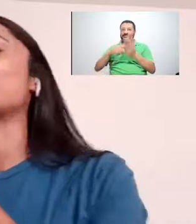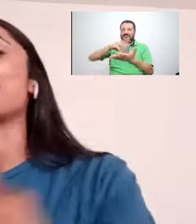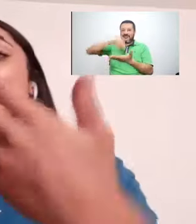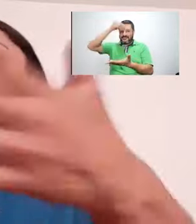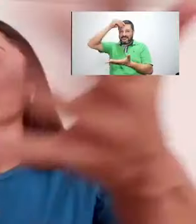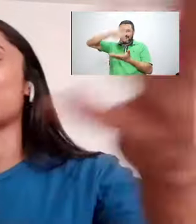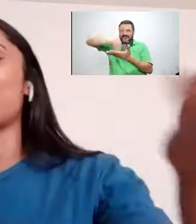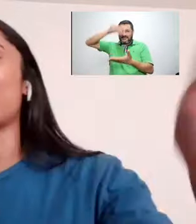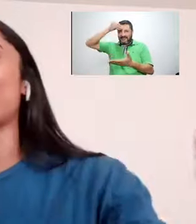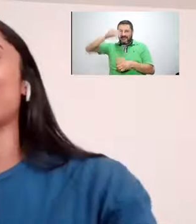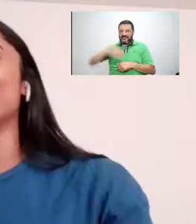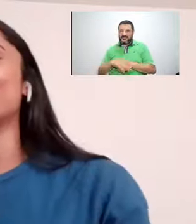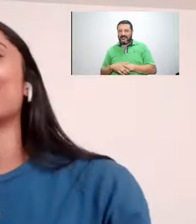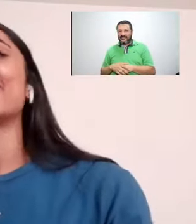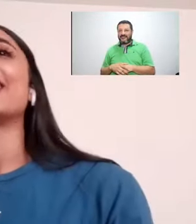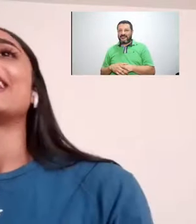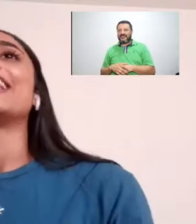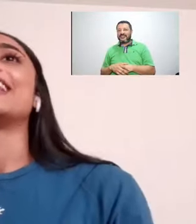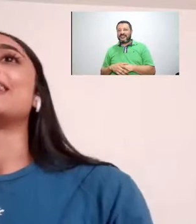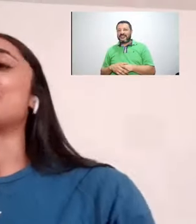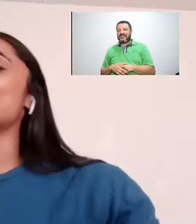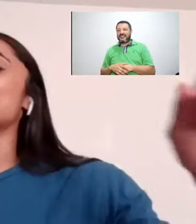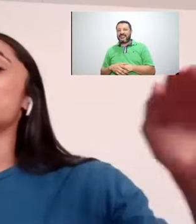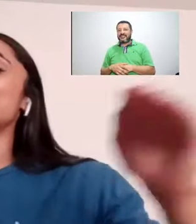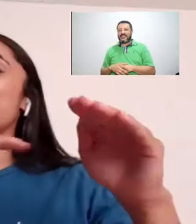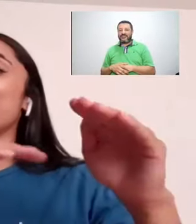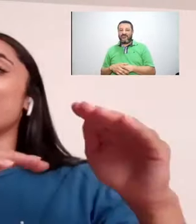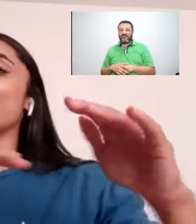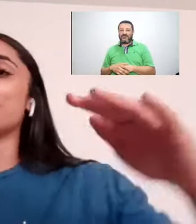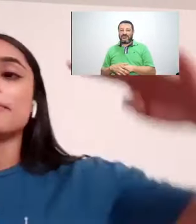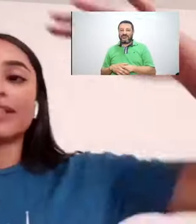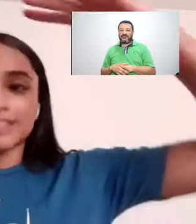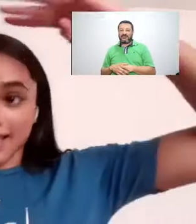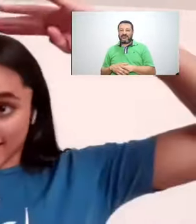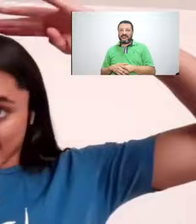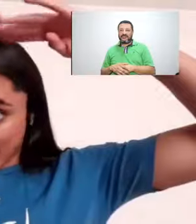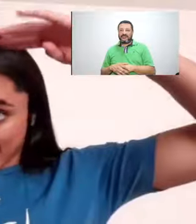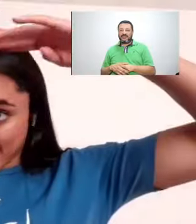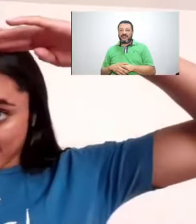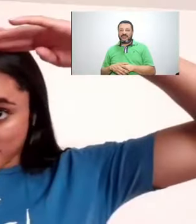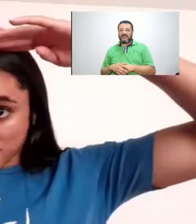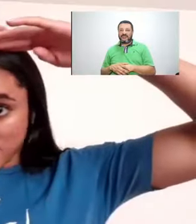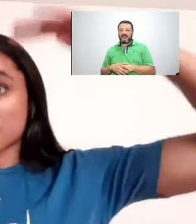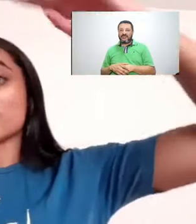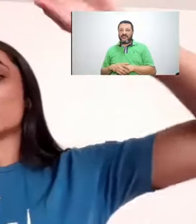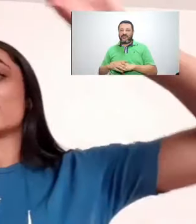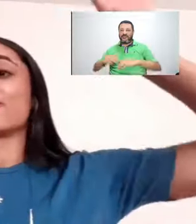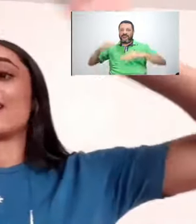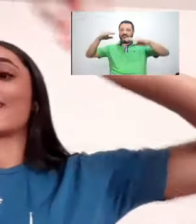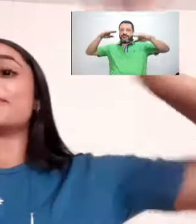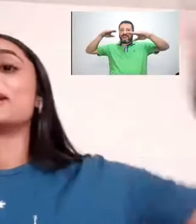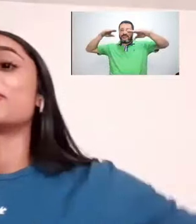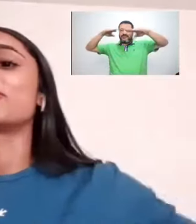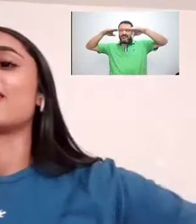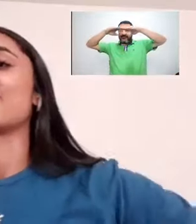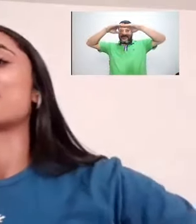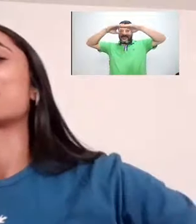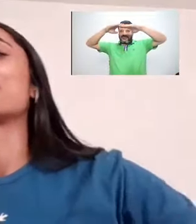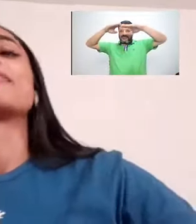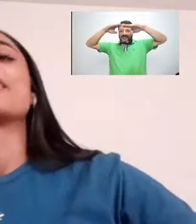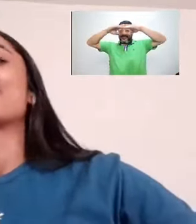porque ya había aprendido esa parada de cabeza. Y en esas pasé y me metí aquí arriba como el bordo del